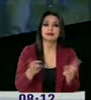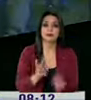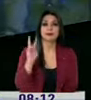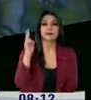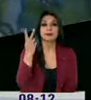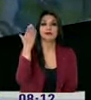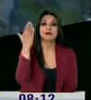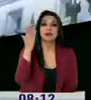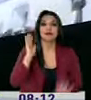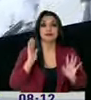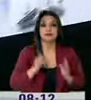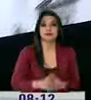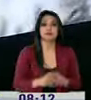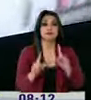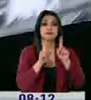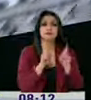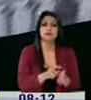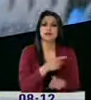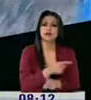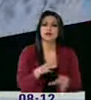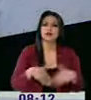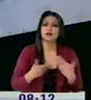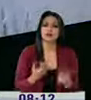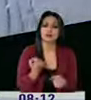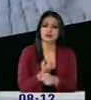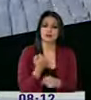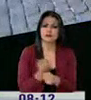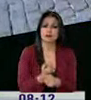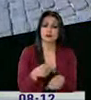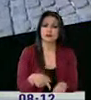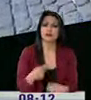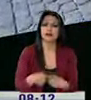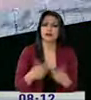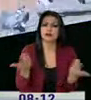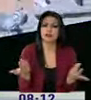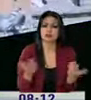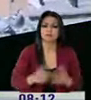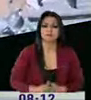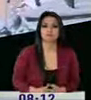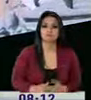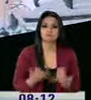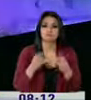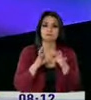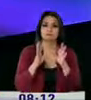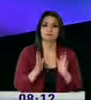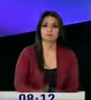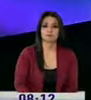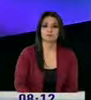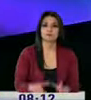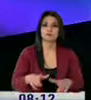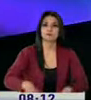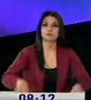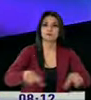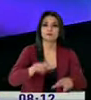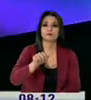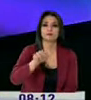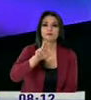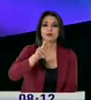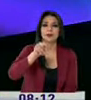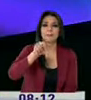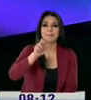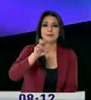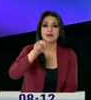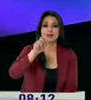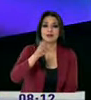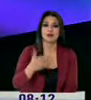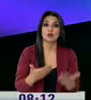concejales. Hay que preguntarnos un poco cómo trabajamos en favor de Quito. Es todo. Vamos con Andrea Orbe desde el sector de la Armenia. Vamos a